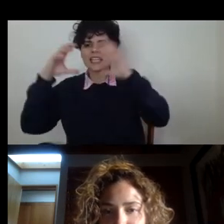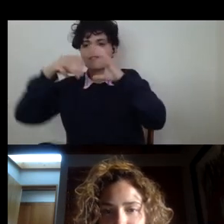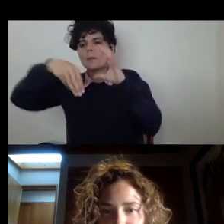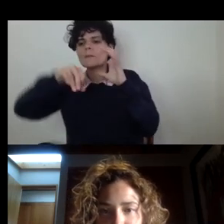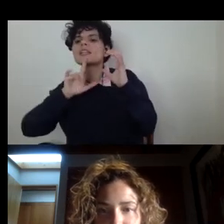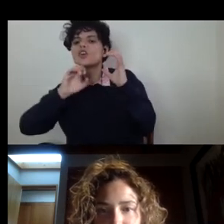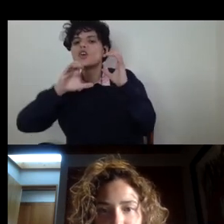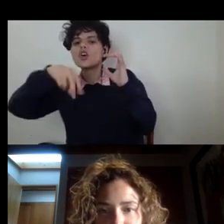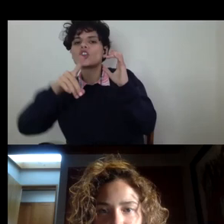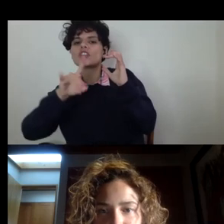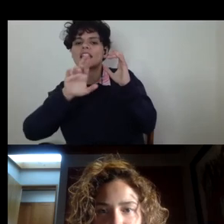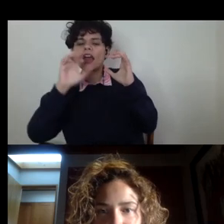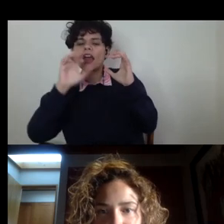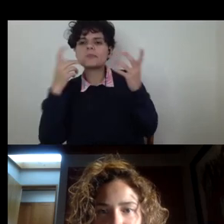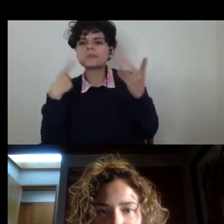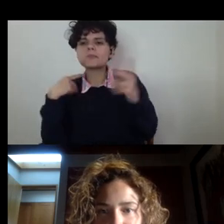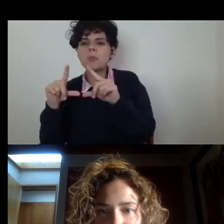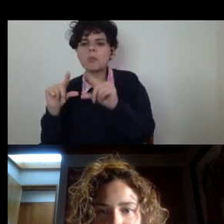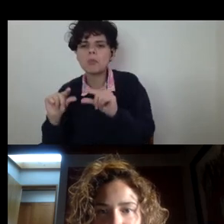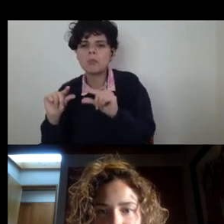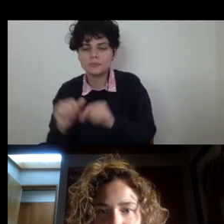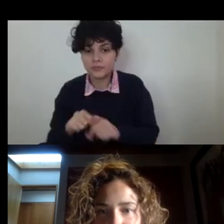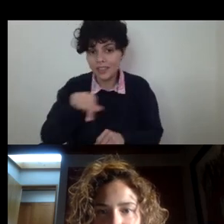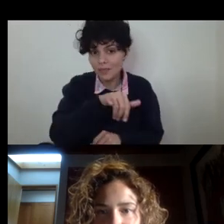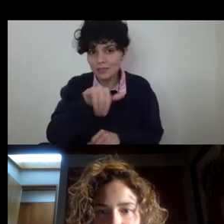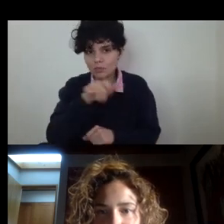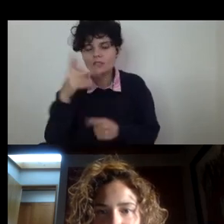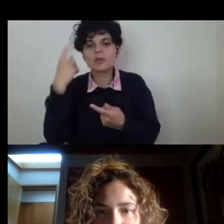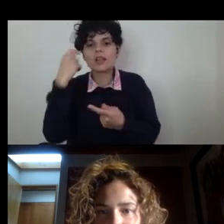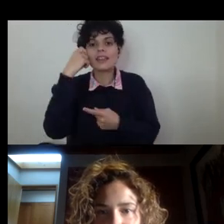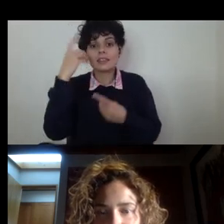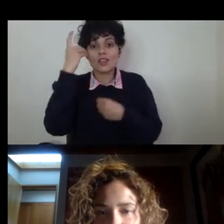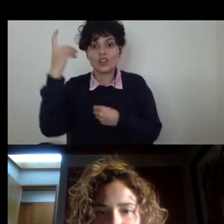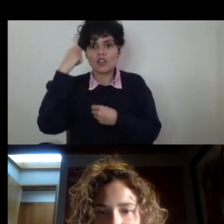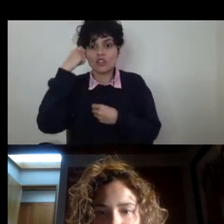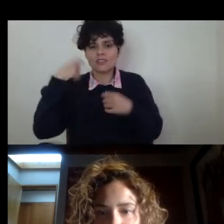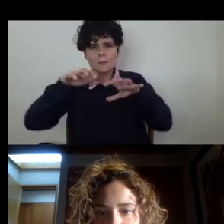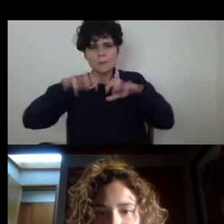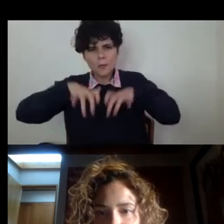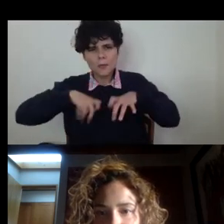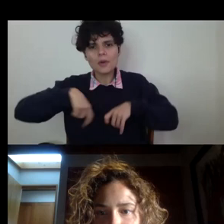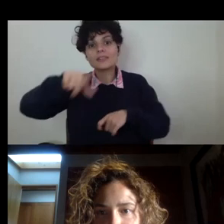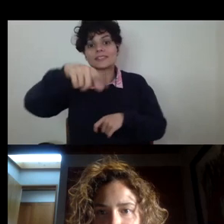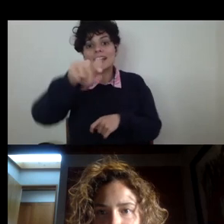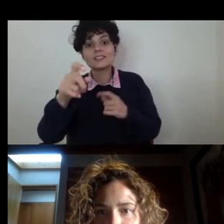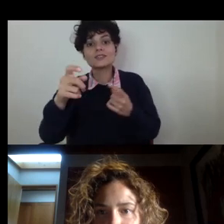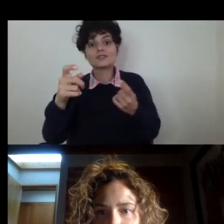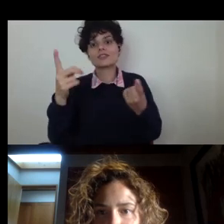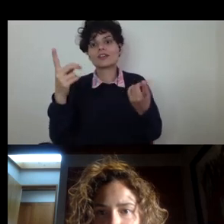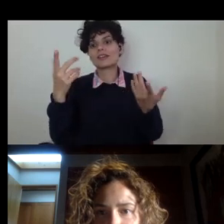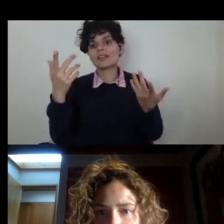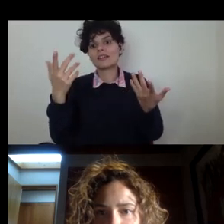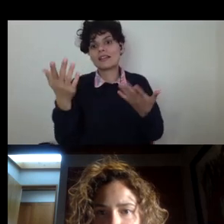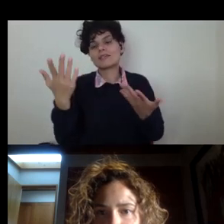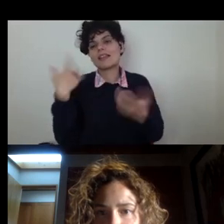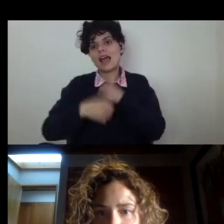Y luego de eso inicié el trabajo de la tesis doctoral propiamente tal, y somos tres, aquí estamos varios años después, el